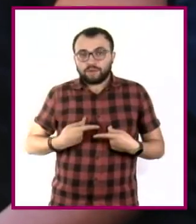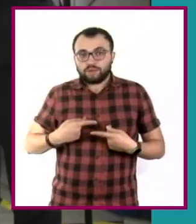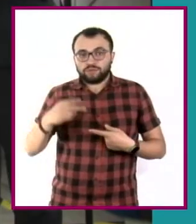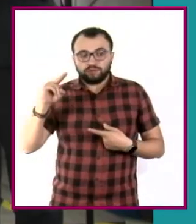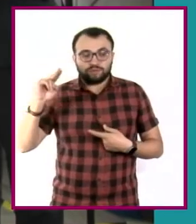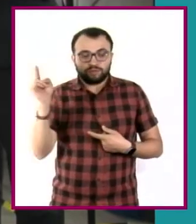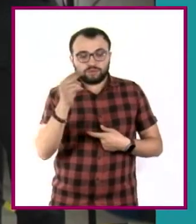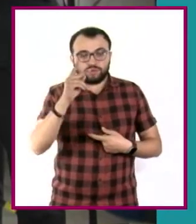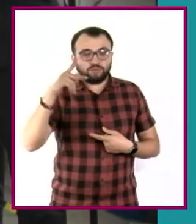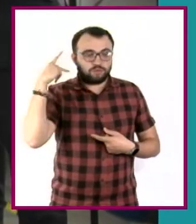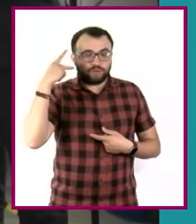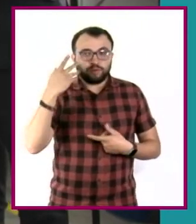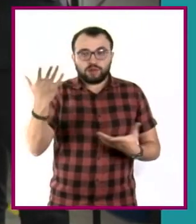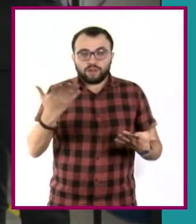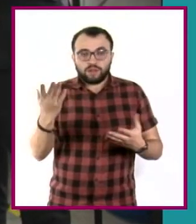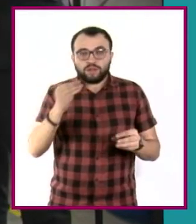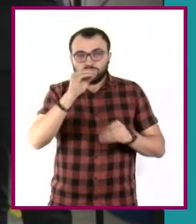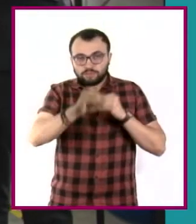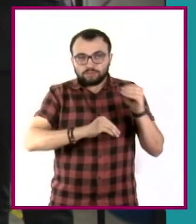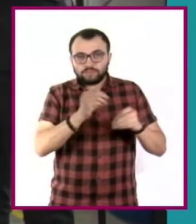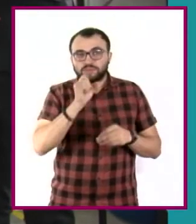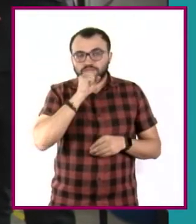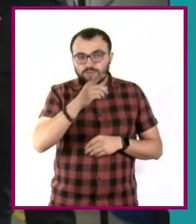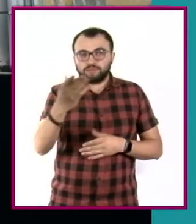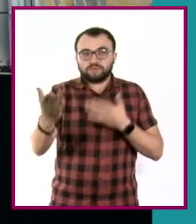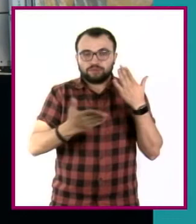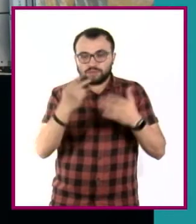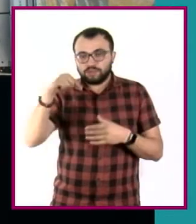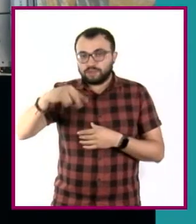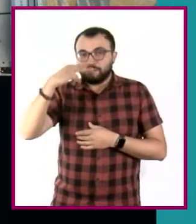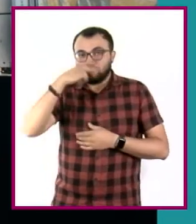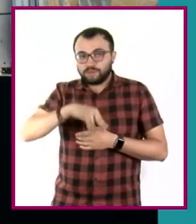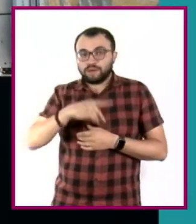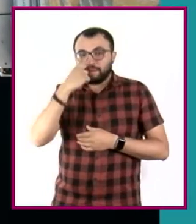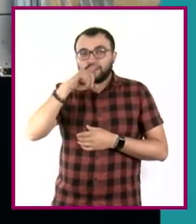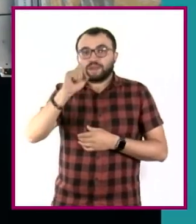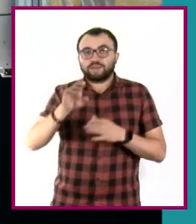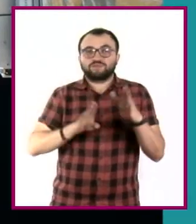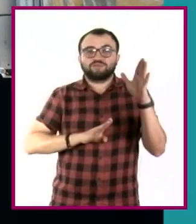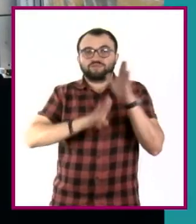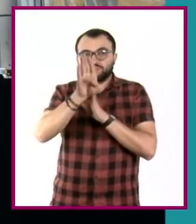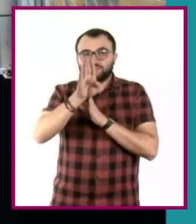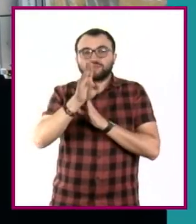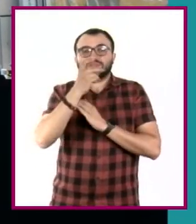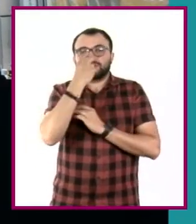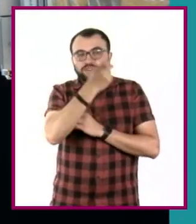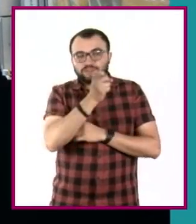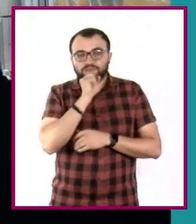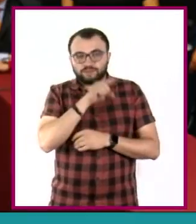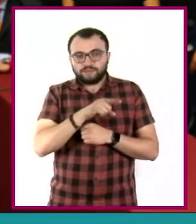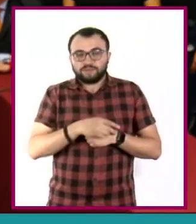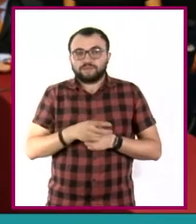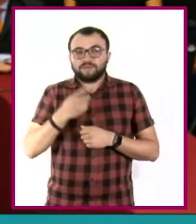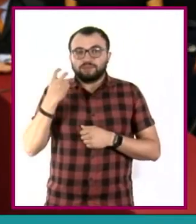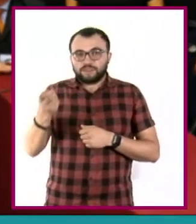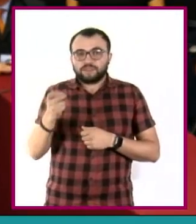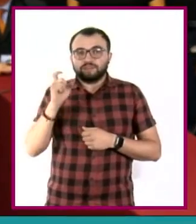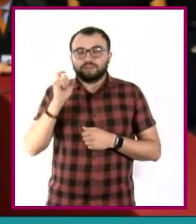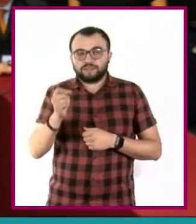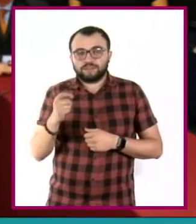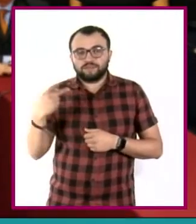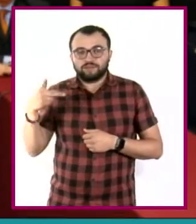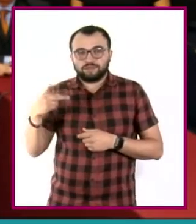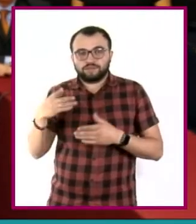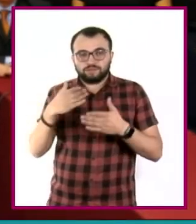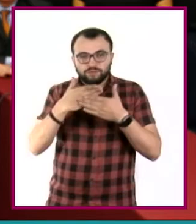primer satélite construido por estudiantes en México para su lanzamiento desde la Estación Espacial Internacional. Esto a través de la iniciativa